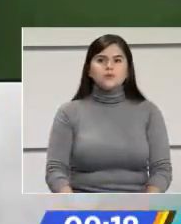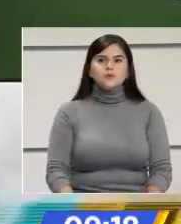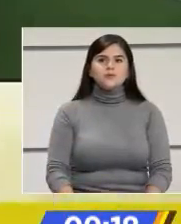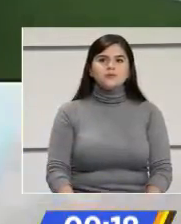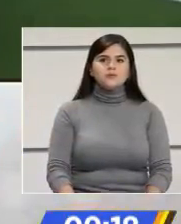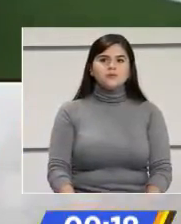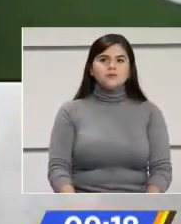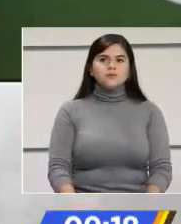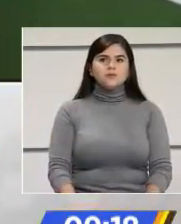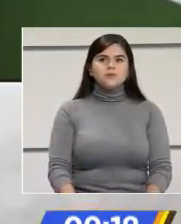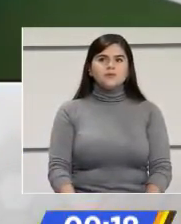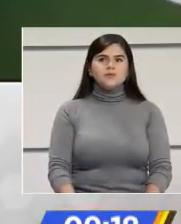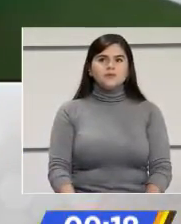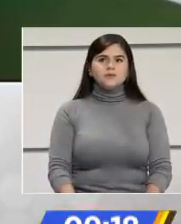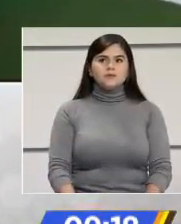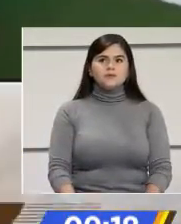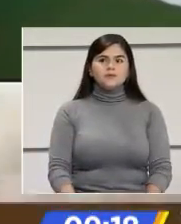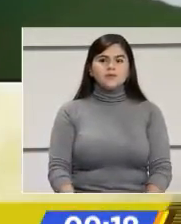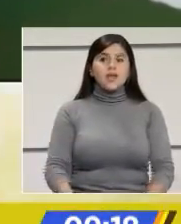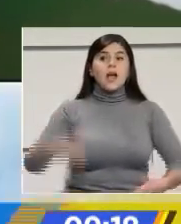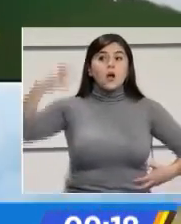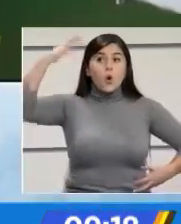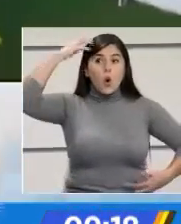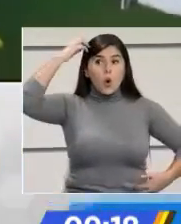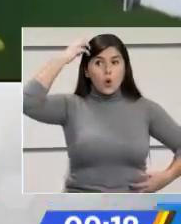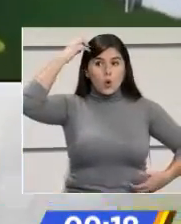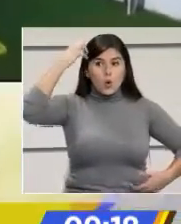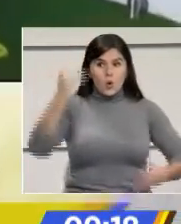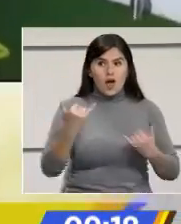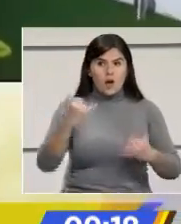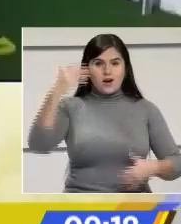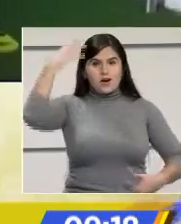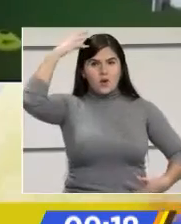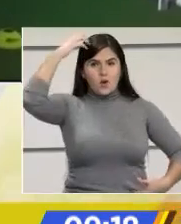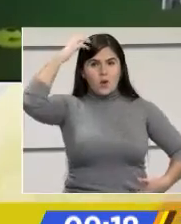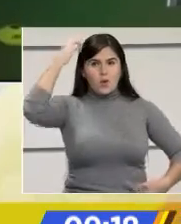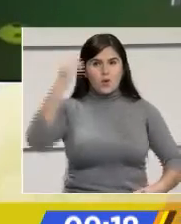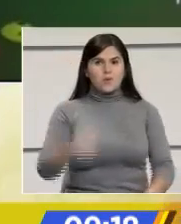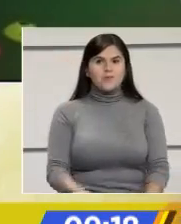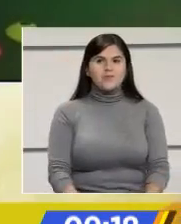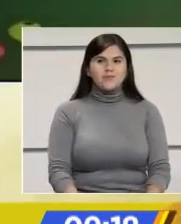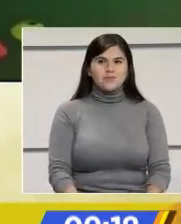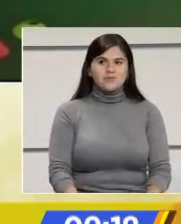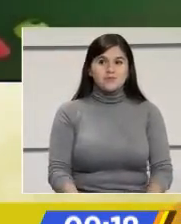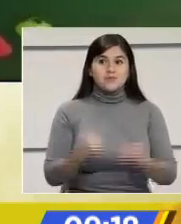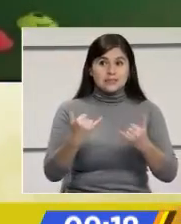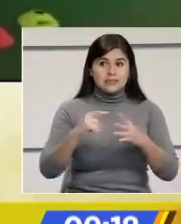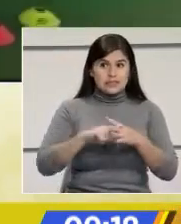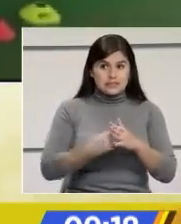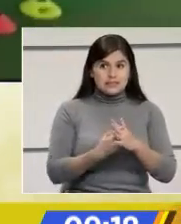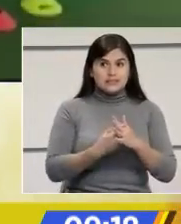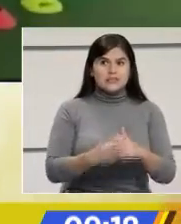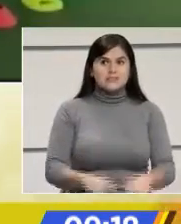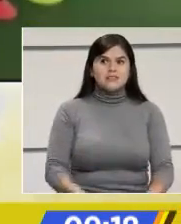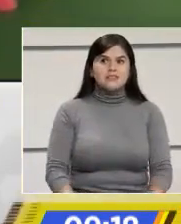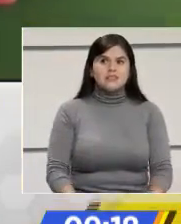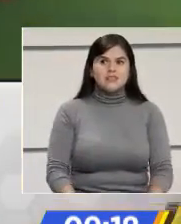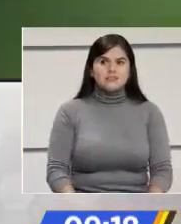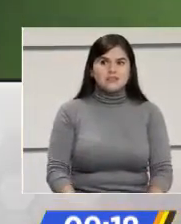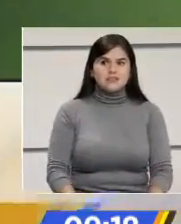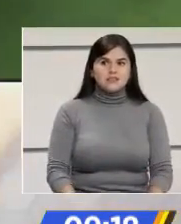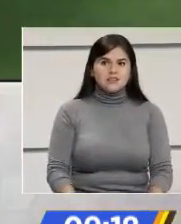Seguimos. ¿Quién toca, Gabriel? ¿Sigue él? El Congo. El Congo. El Congo. Sigue el Congo. Ajá. El Congo. Ah, vamos a ver